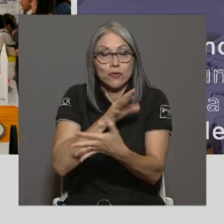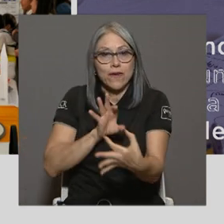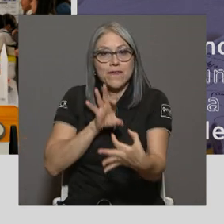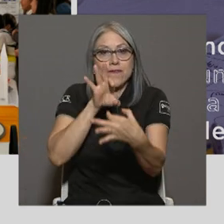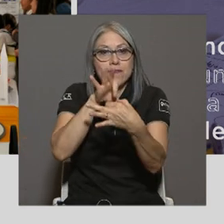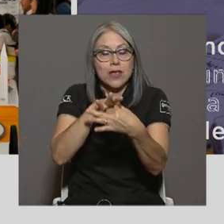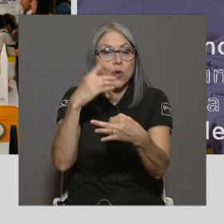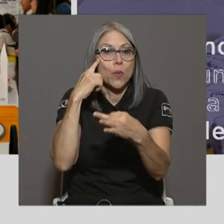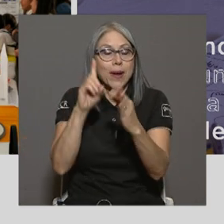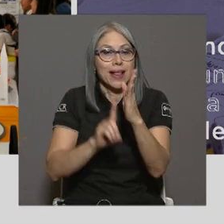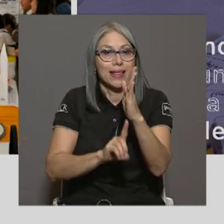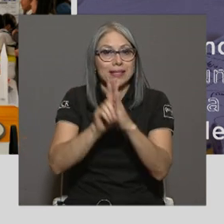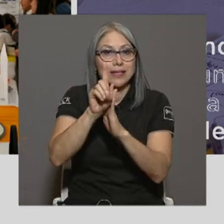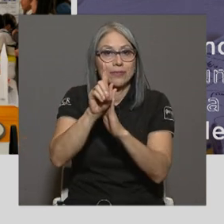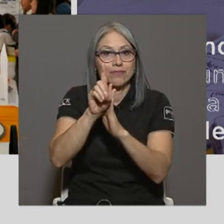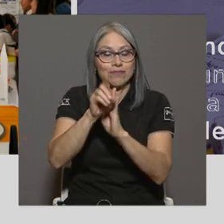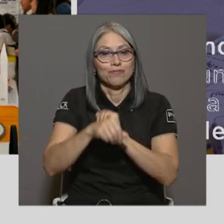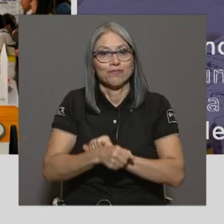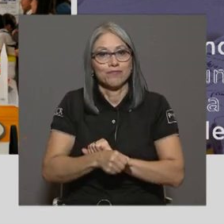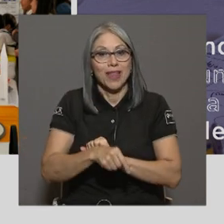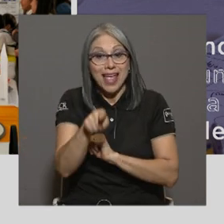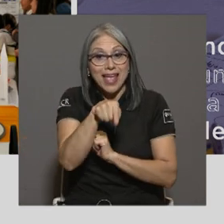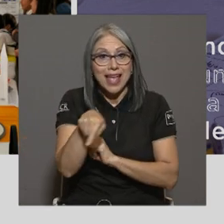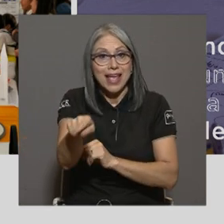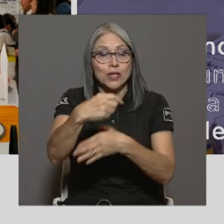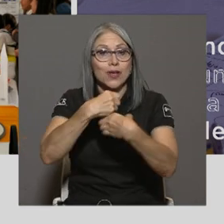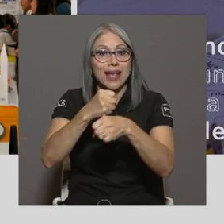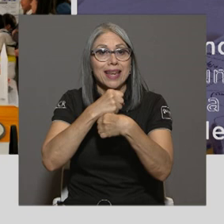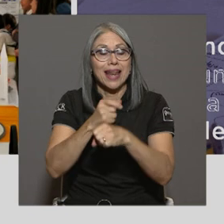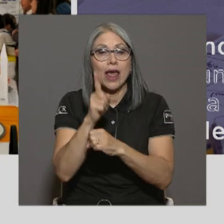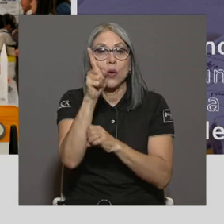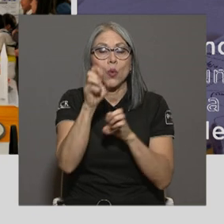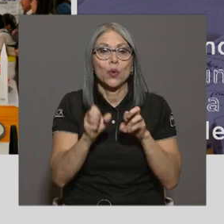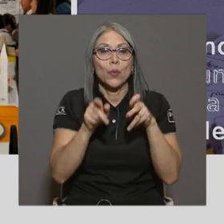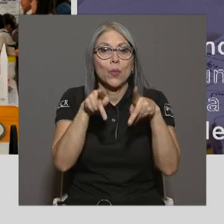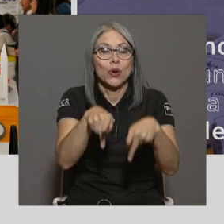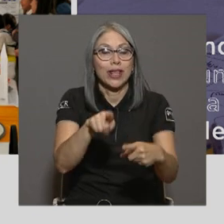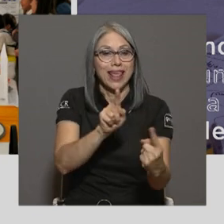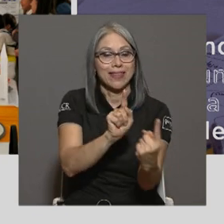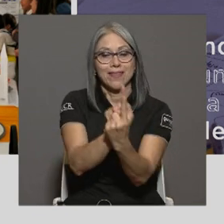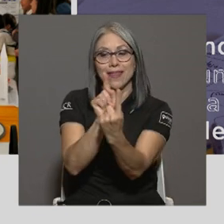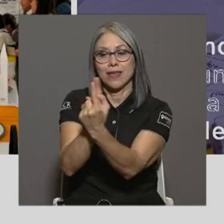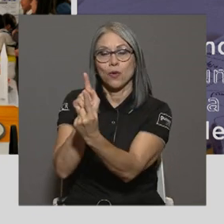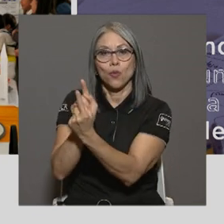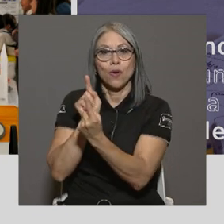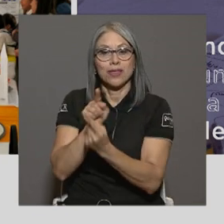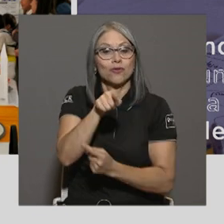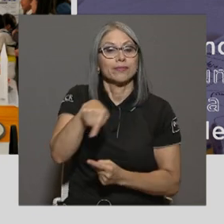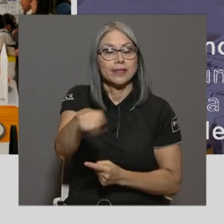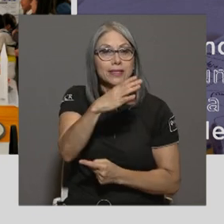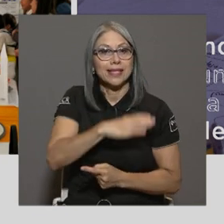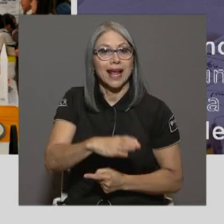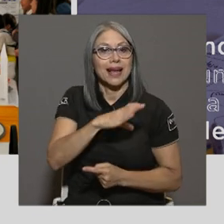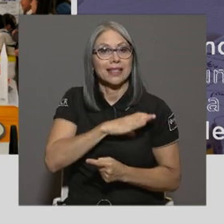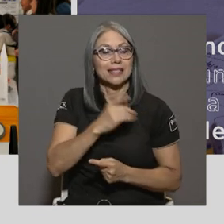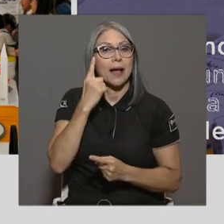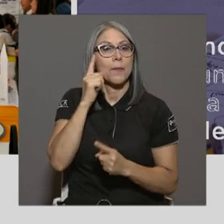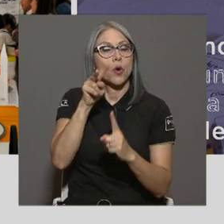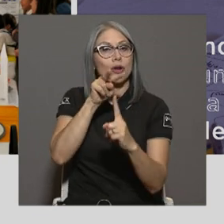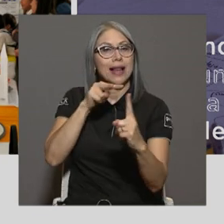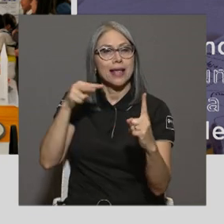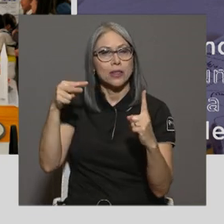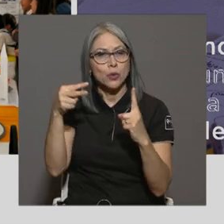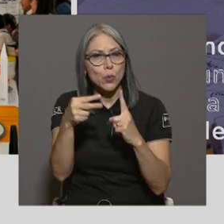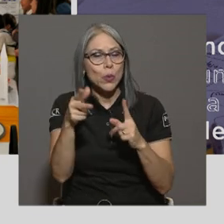Desarrollo, DIPROVIT, ha generado un espacio de encuentro que se caracteriza por una lectura y